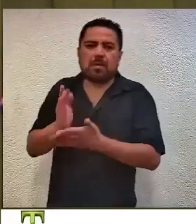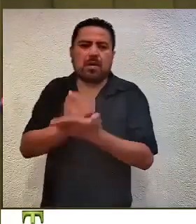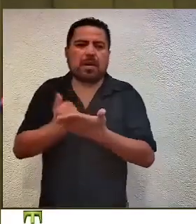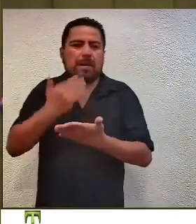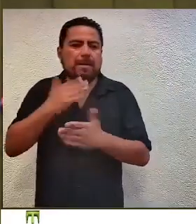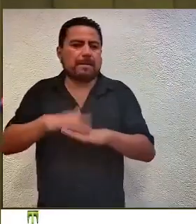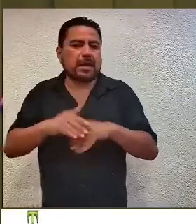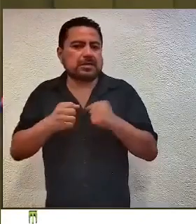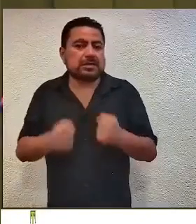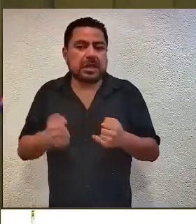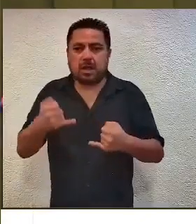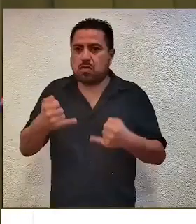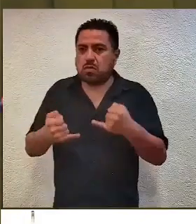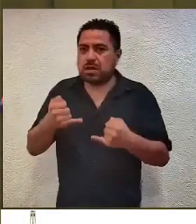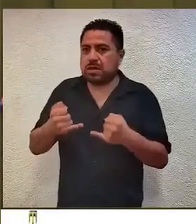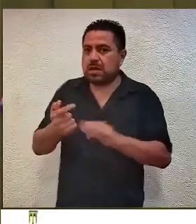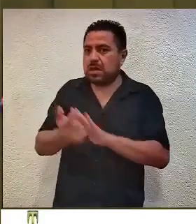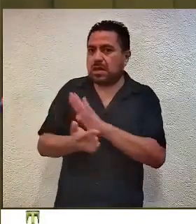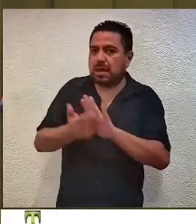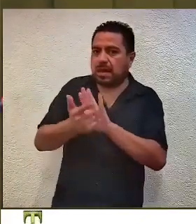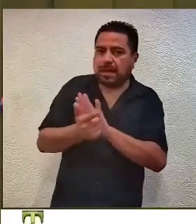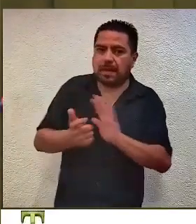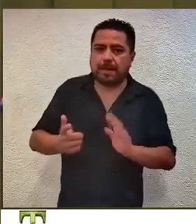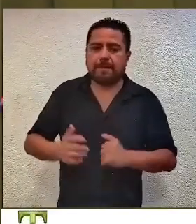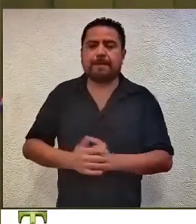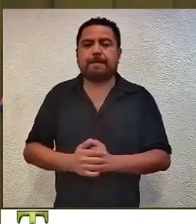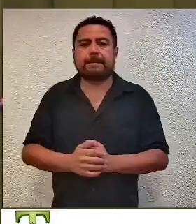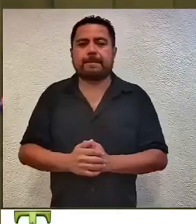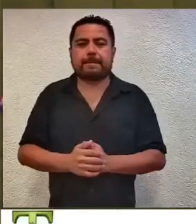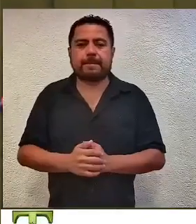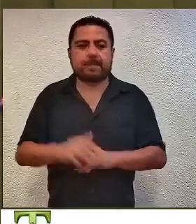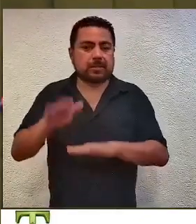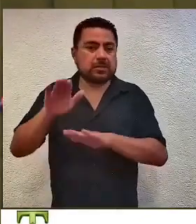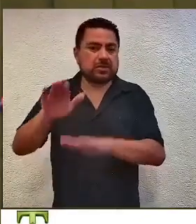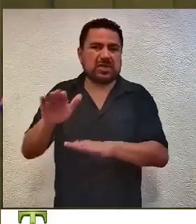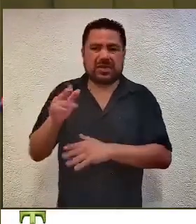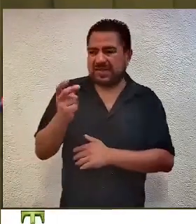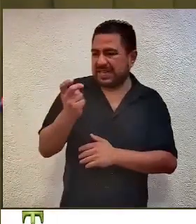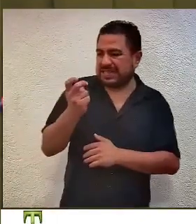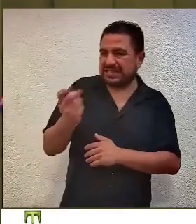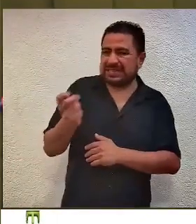seguridad jurídica y legalidad. Y sobre esa parte